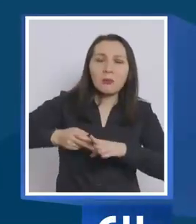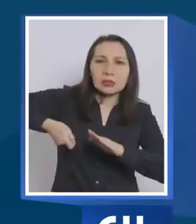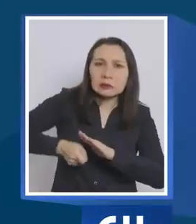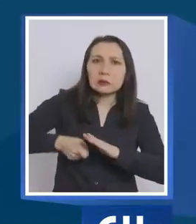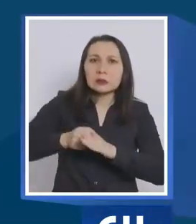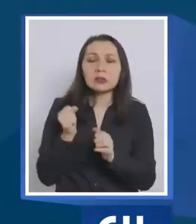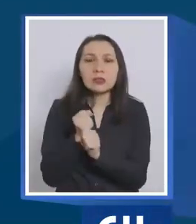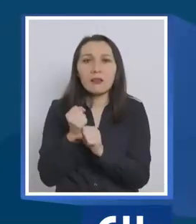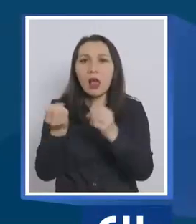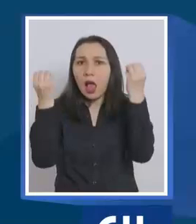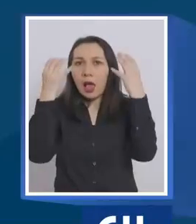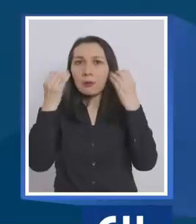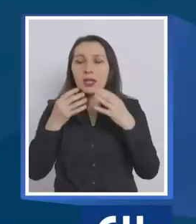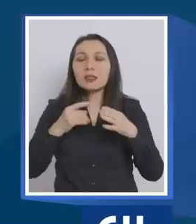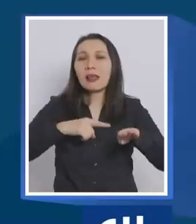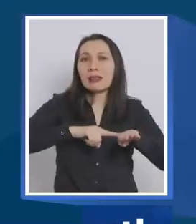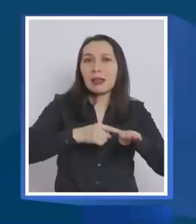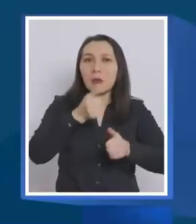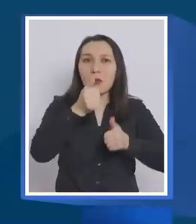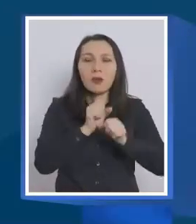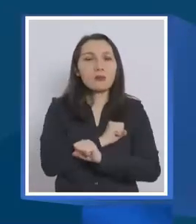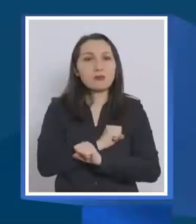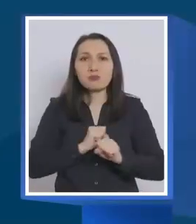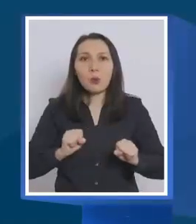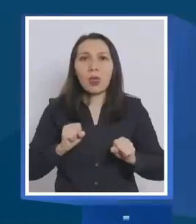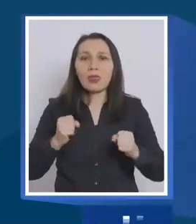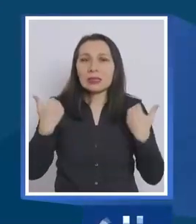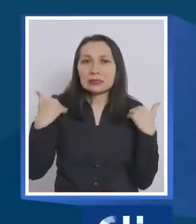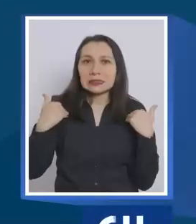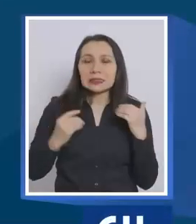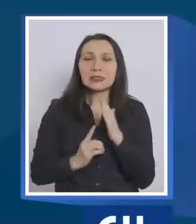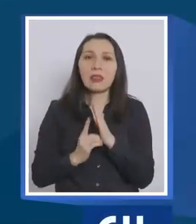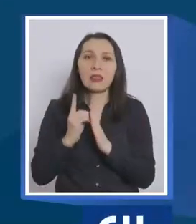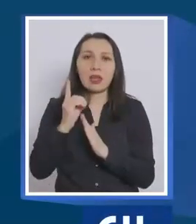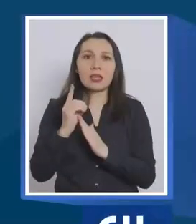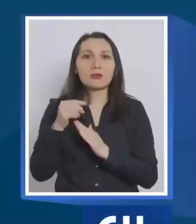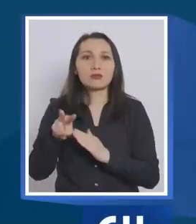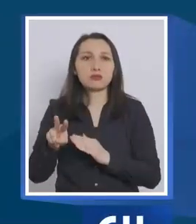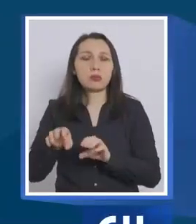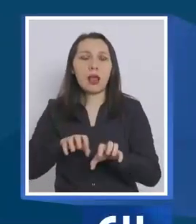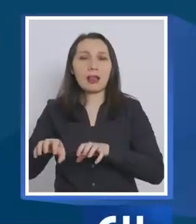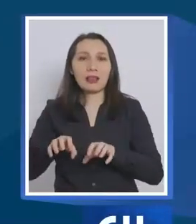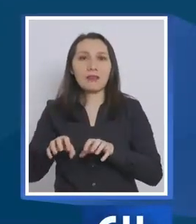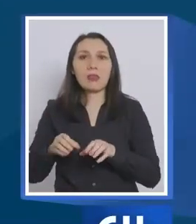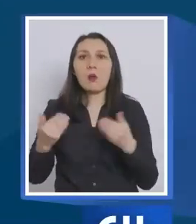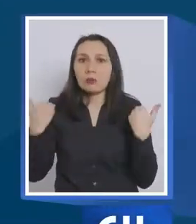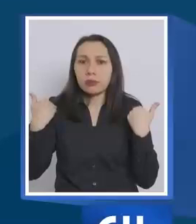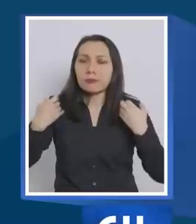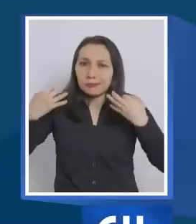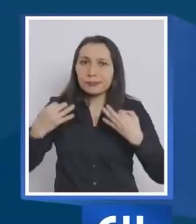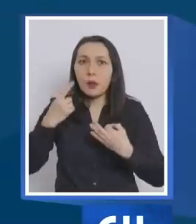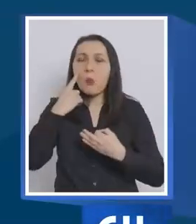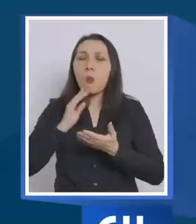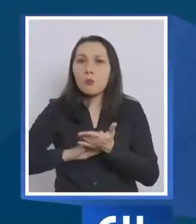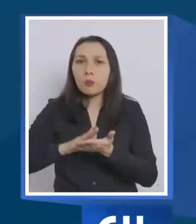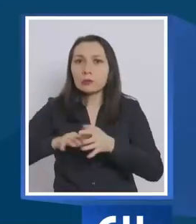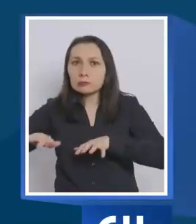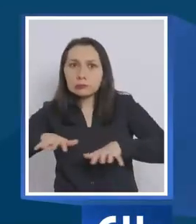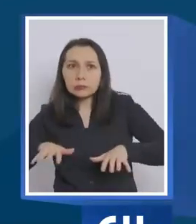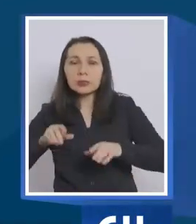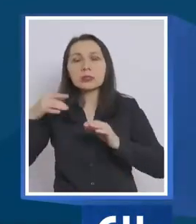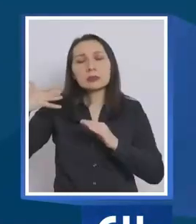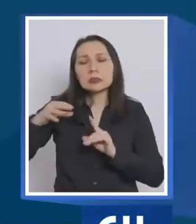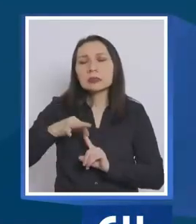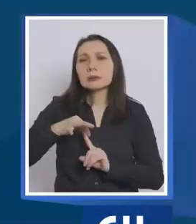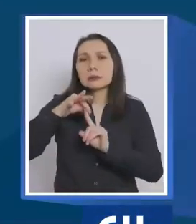las herramientas para que los alumnos del mundo técnico-profesional puedan desarrollar su actividad práctica como un